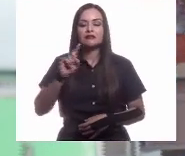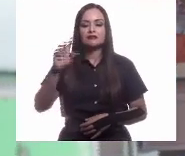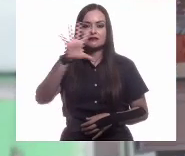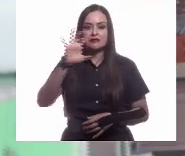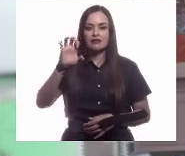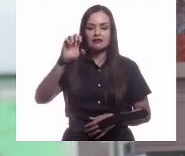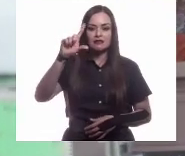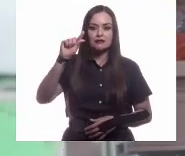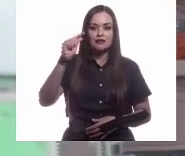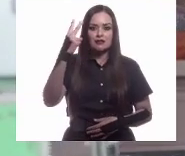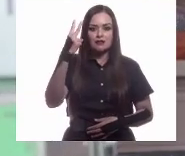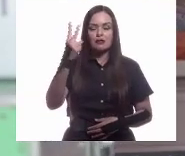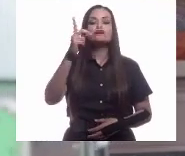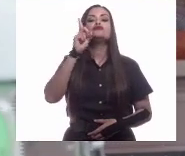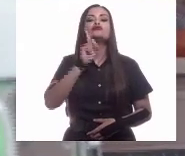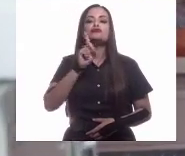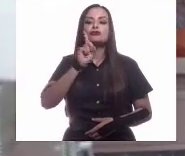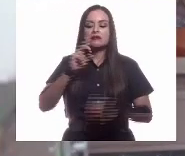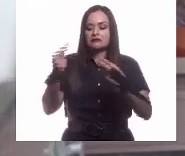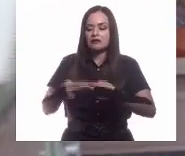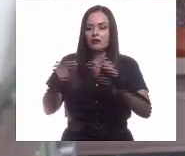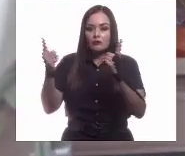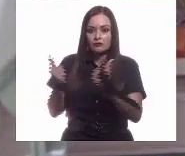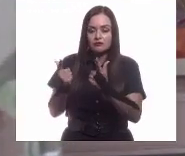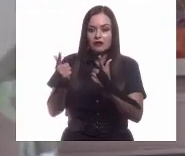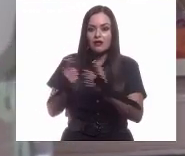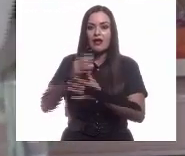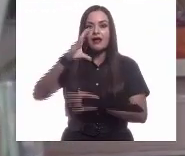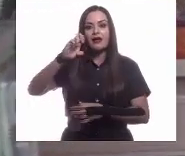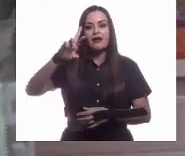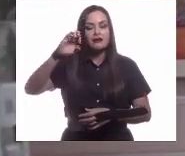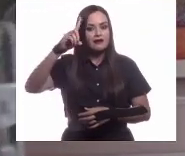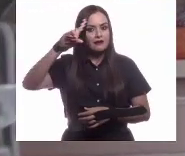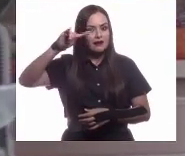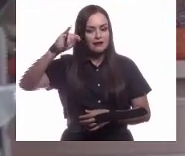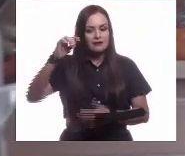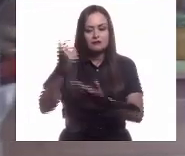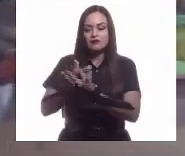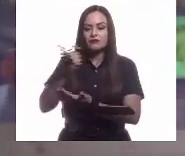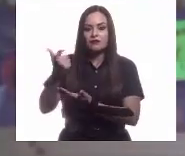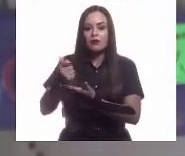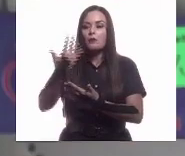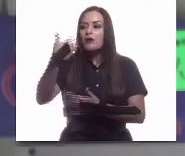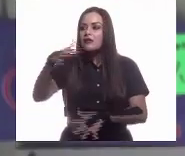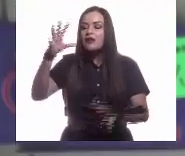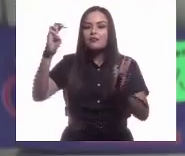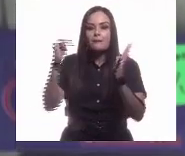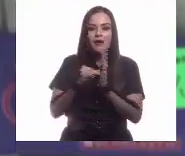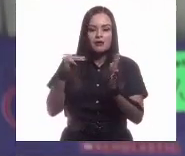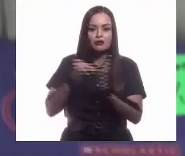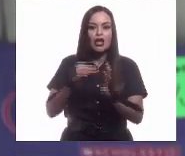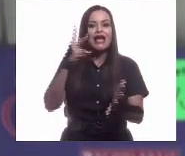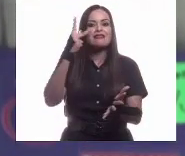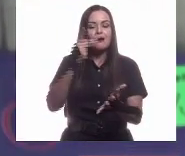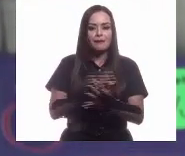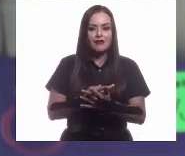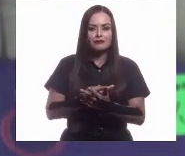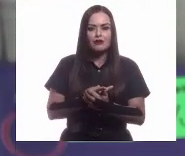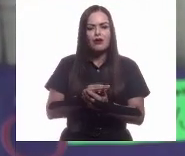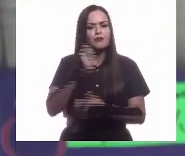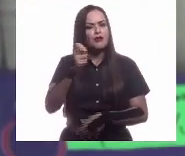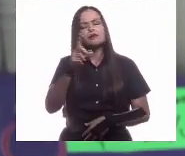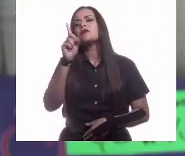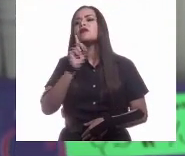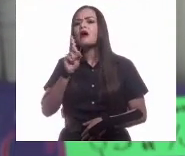572 mujeres emprendedoras recibieron créditos a la palabra por más de 10 millones de pesos, con lo que han abierto un negocio,